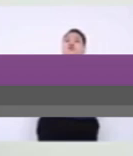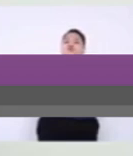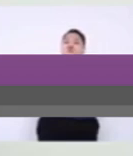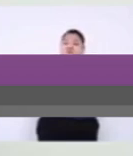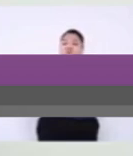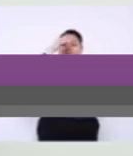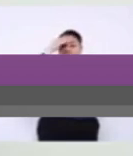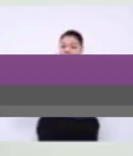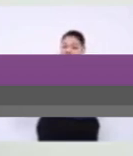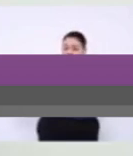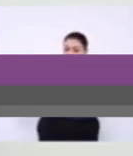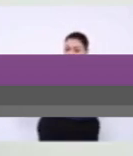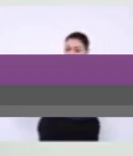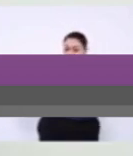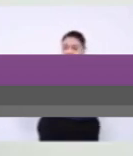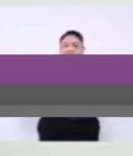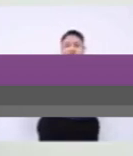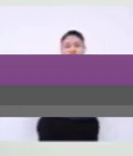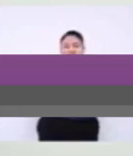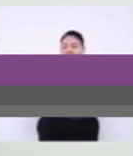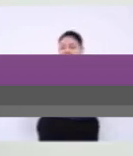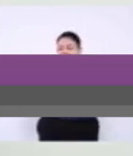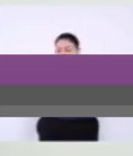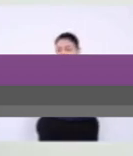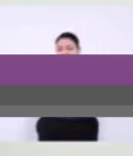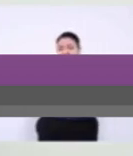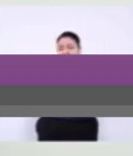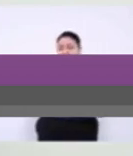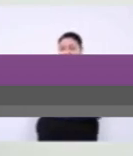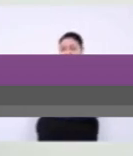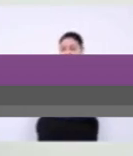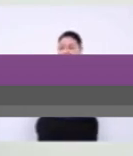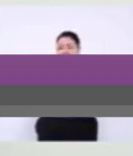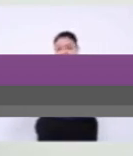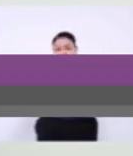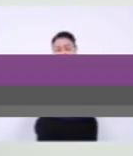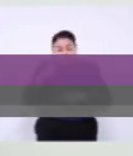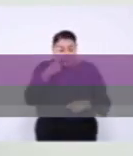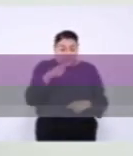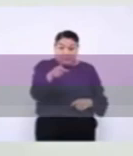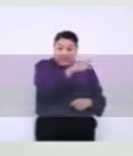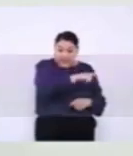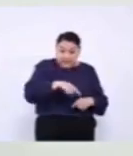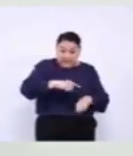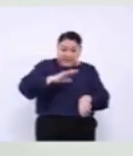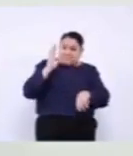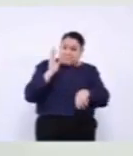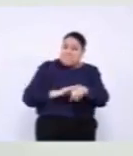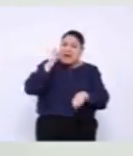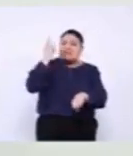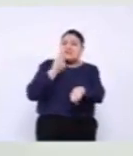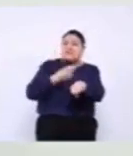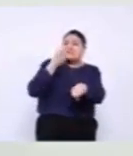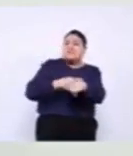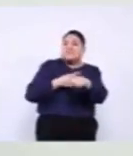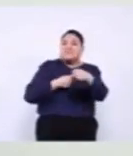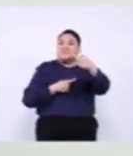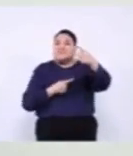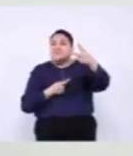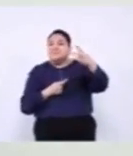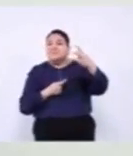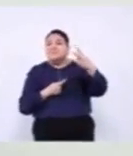a 100.000 habitantes en materia de salud las Tres enfermedades más frecuentes de este grupo